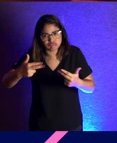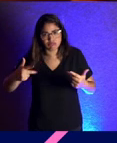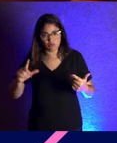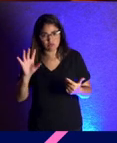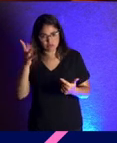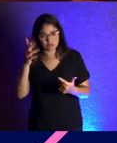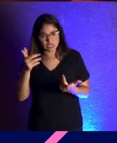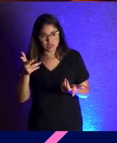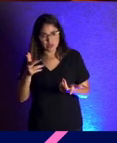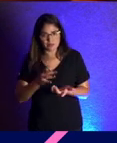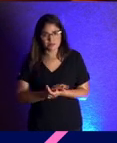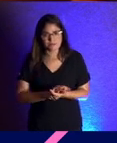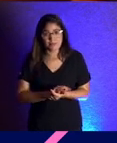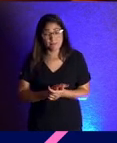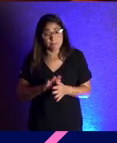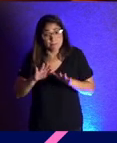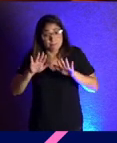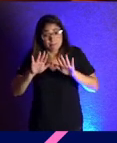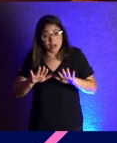de que ellos